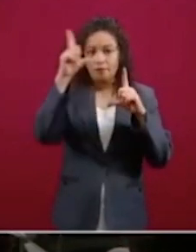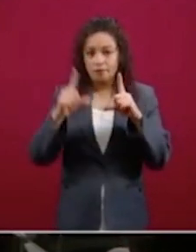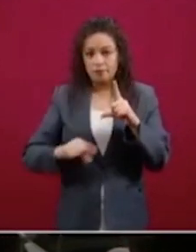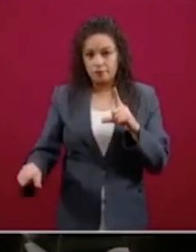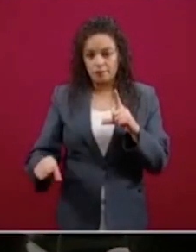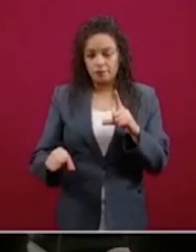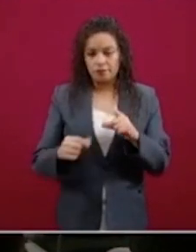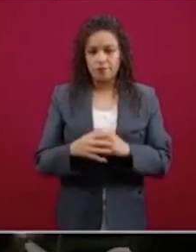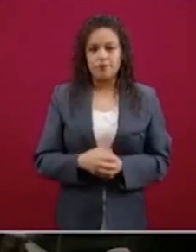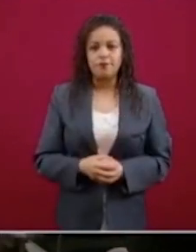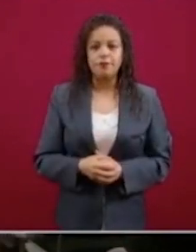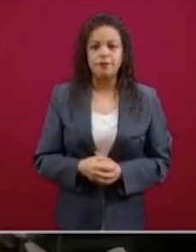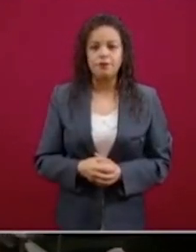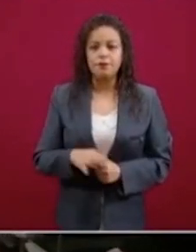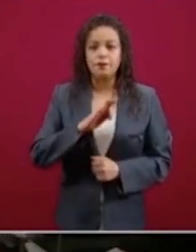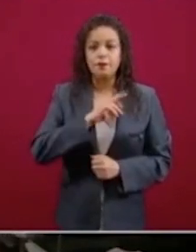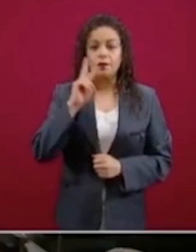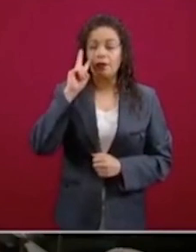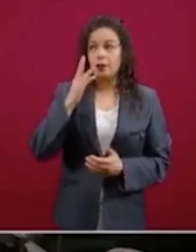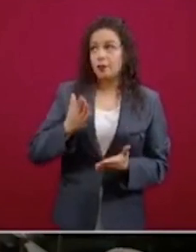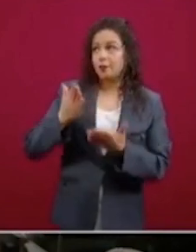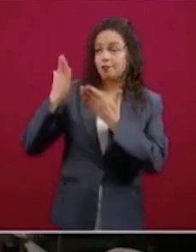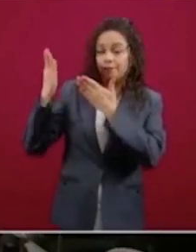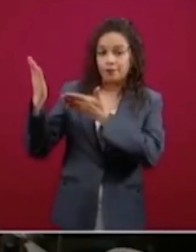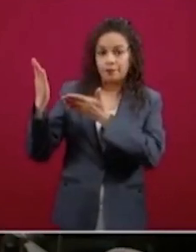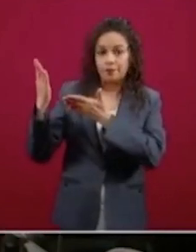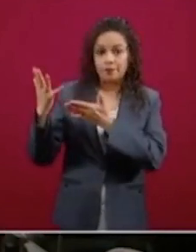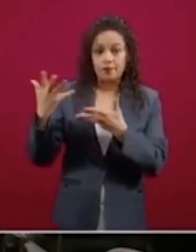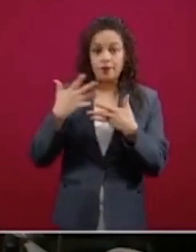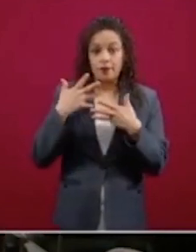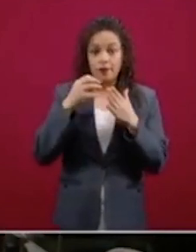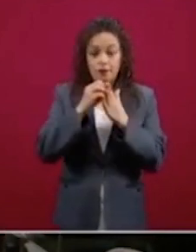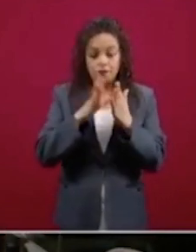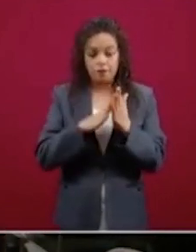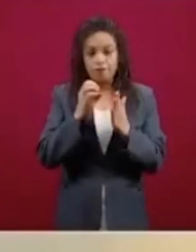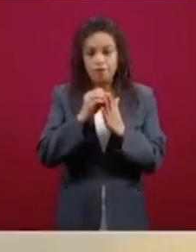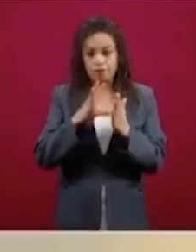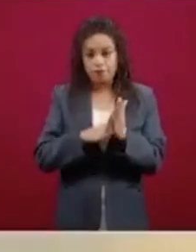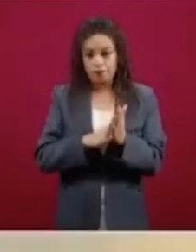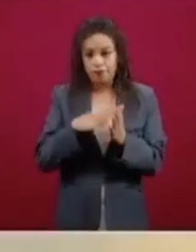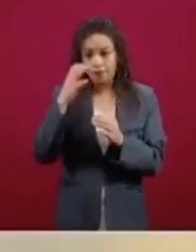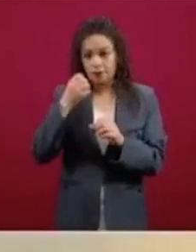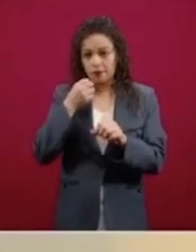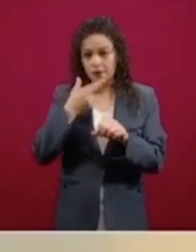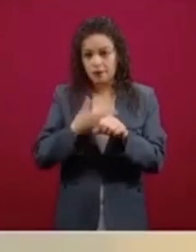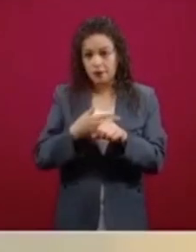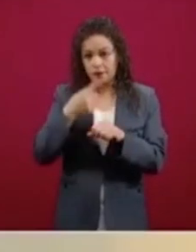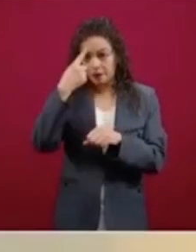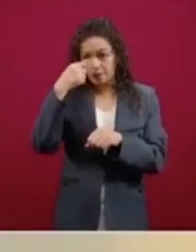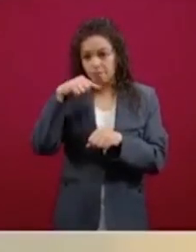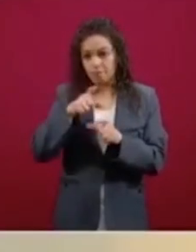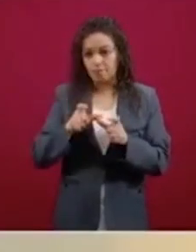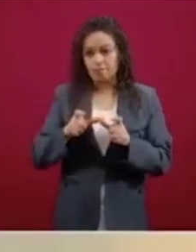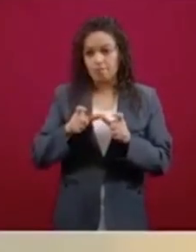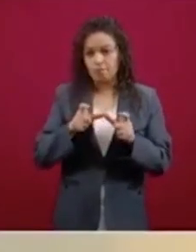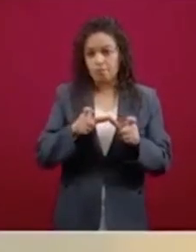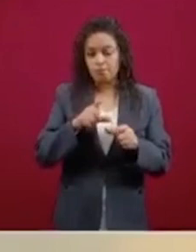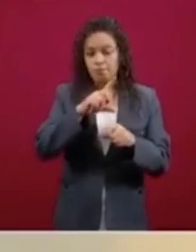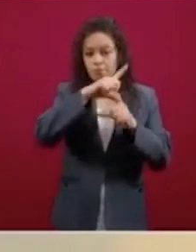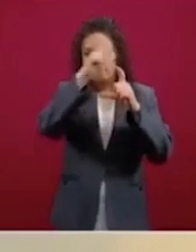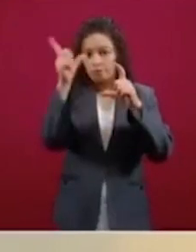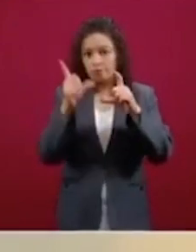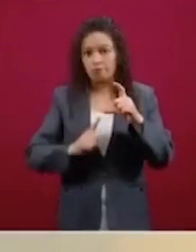aquí está el efectivo real que con el que contamos la secretaria del efecto nacional con 165 mil